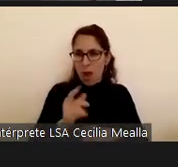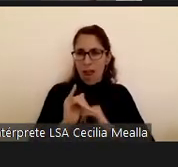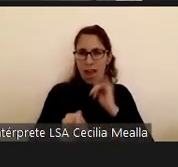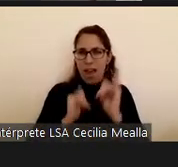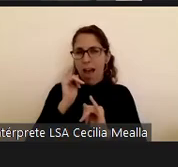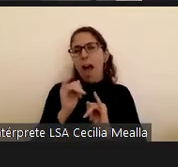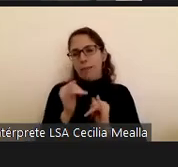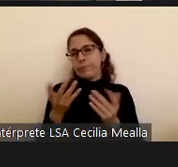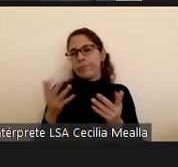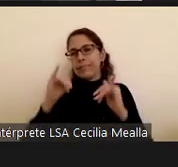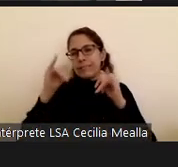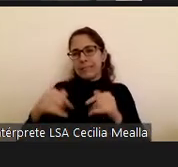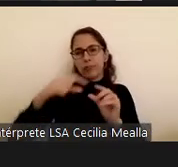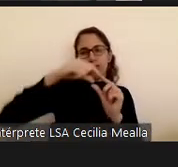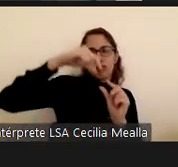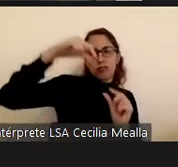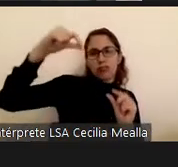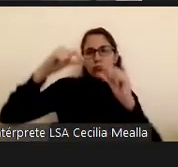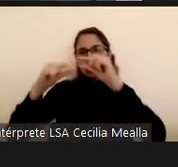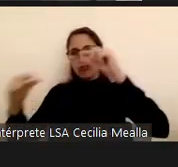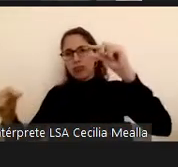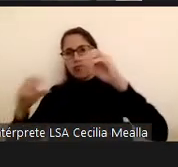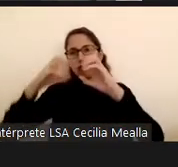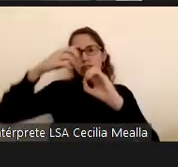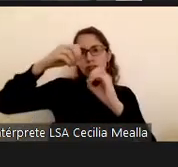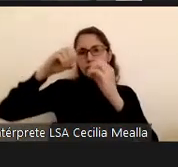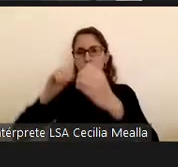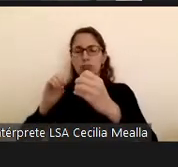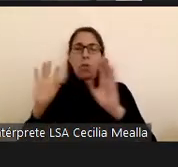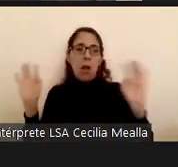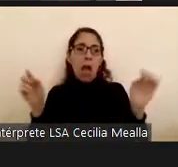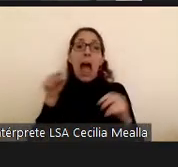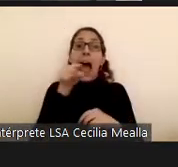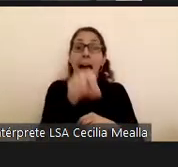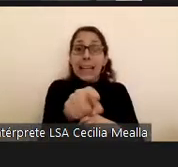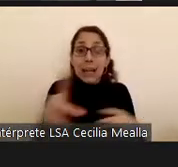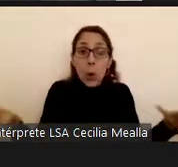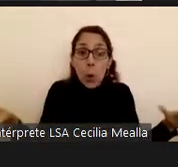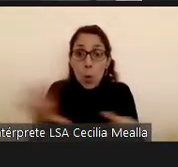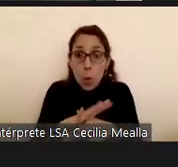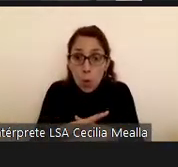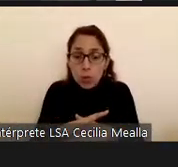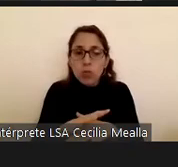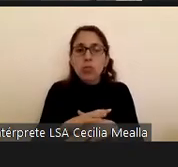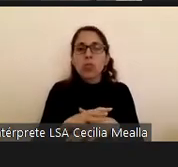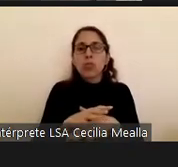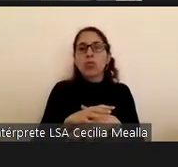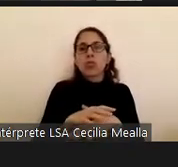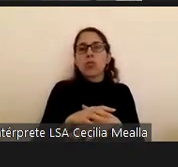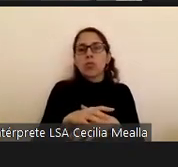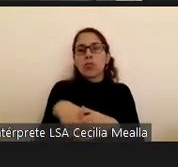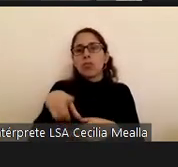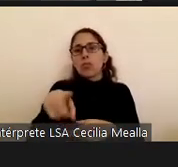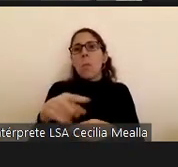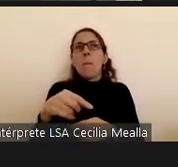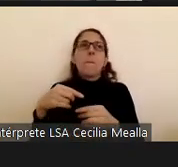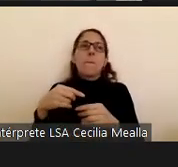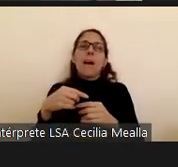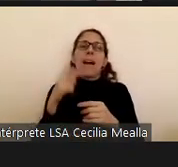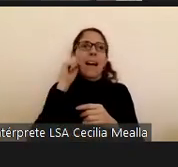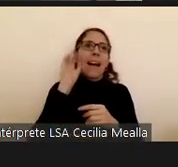morfología es independiente del Gram, ¿sí? Porque justo coincide en los ejemplos propuestos para Gram positivos con,